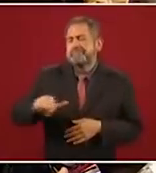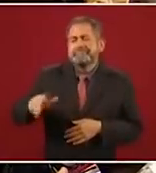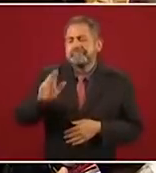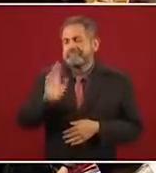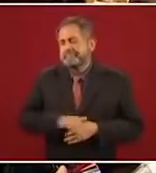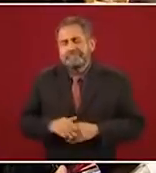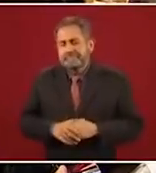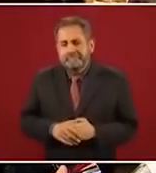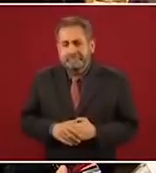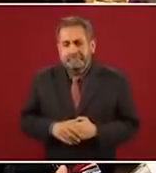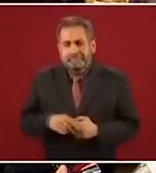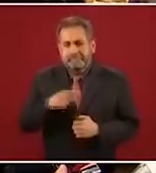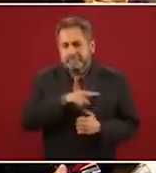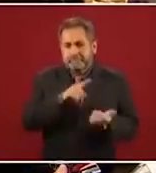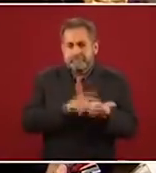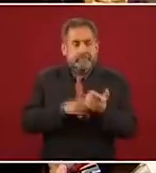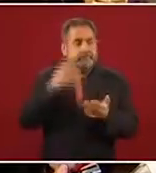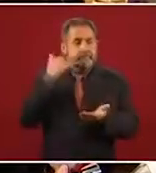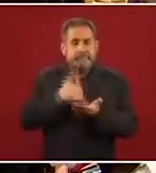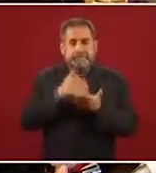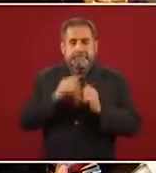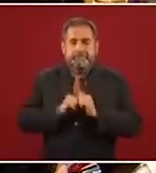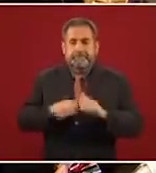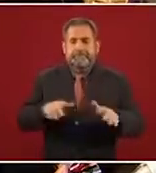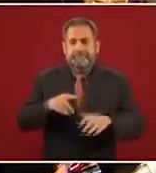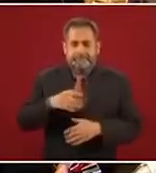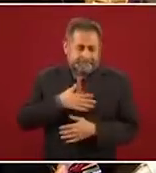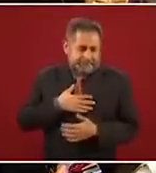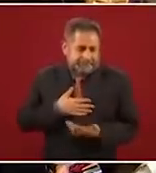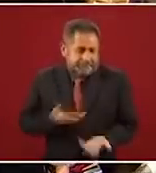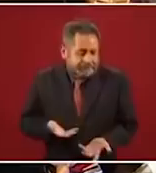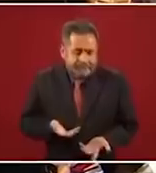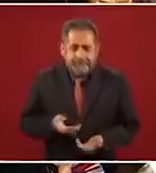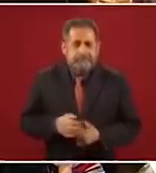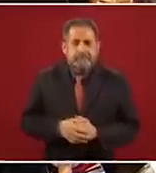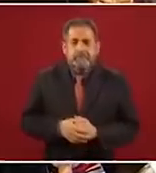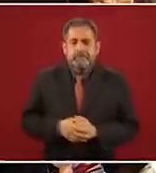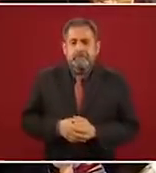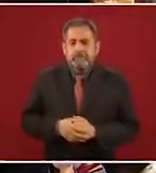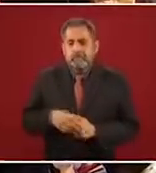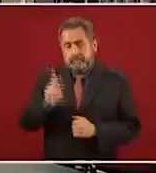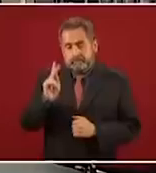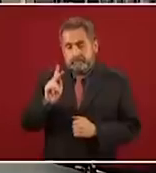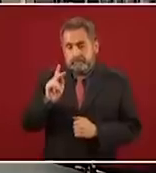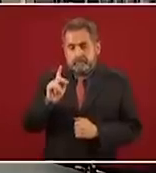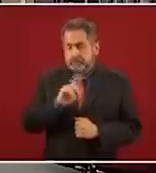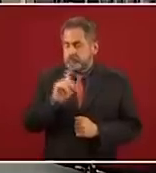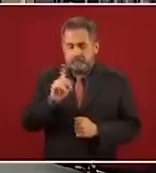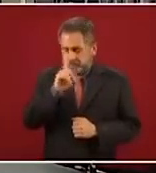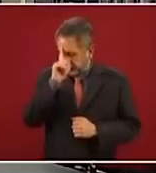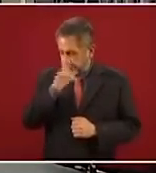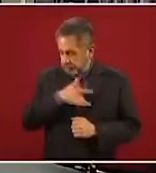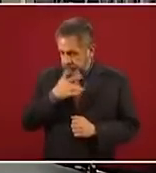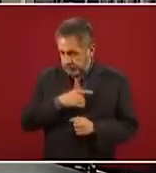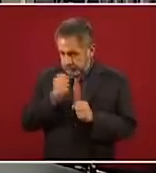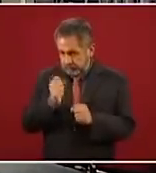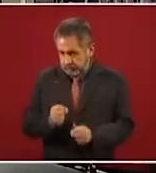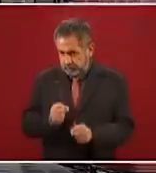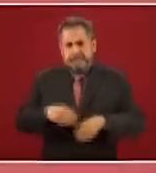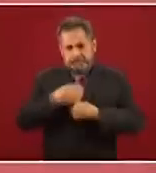basaron en lo que se había publicado en el Barlovento. Entonces… Pero estoy